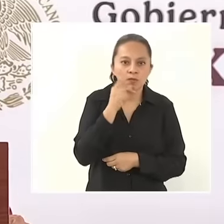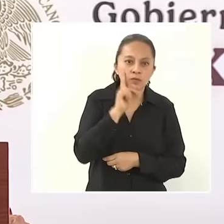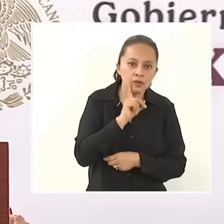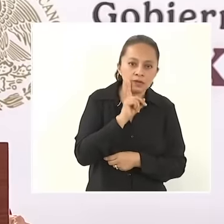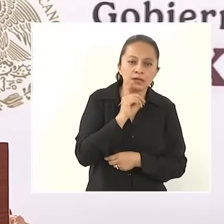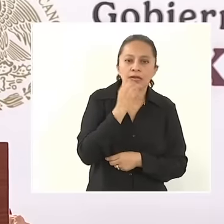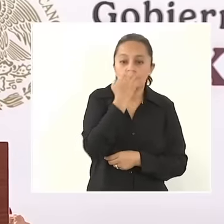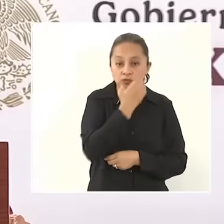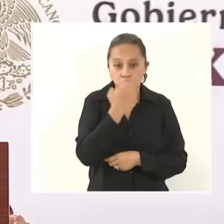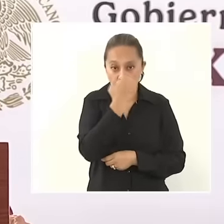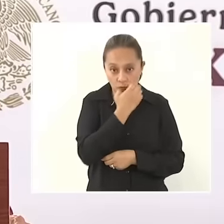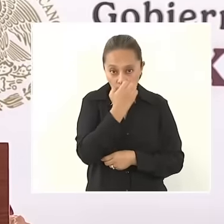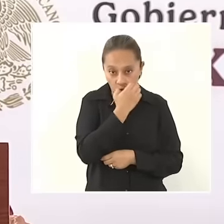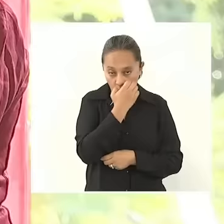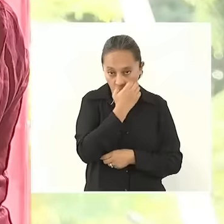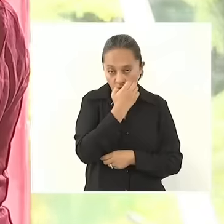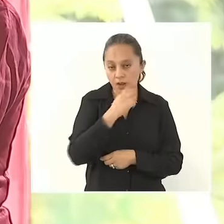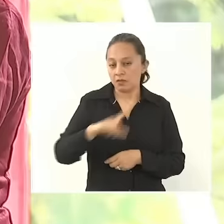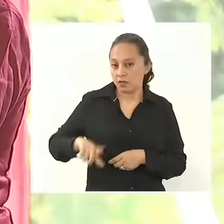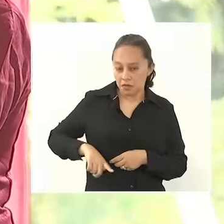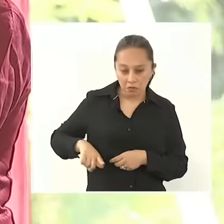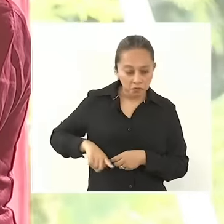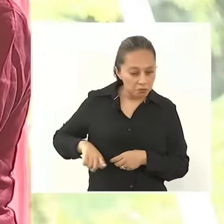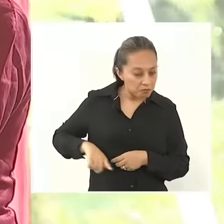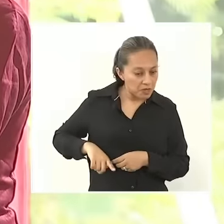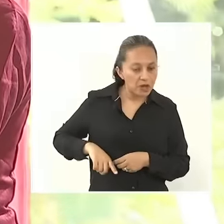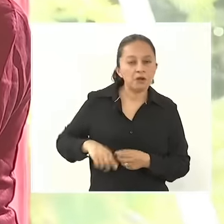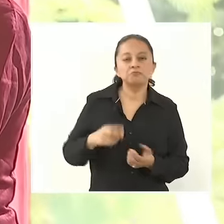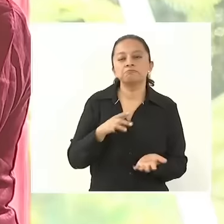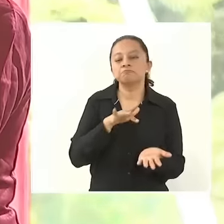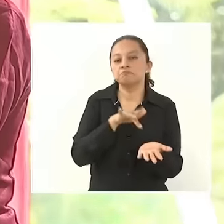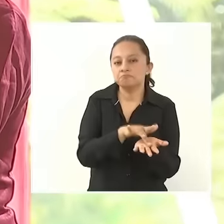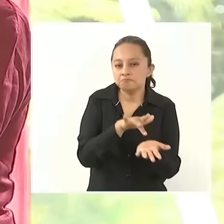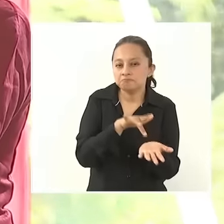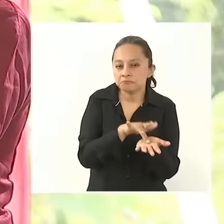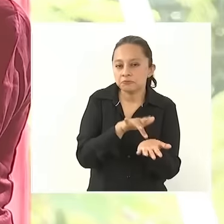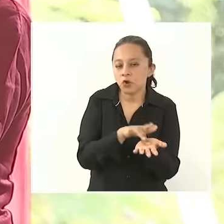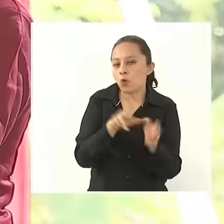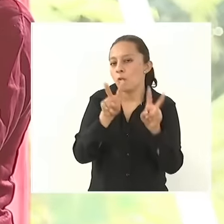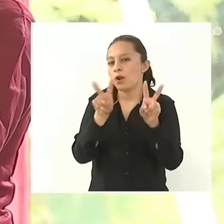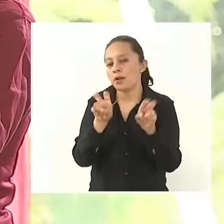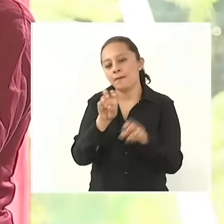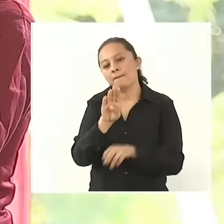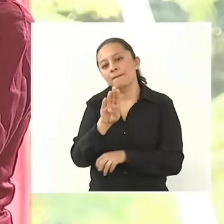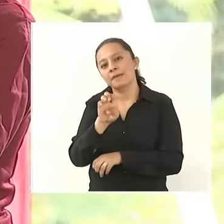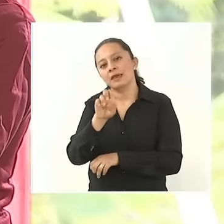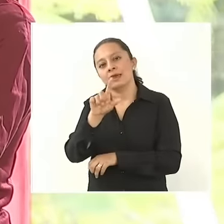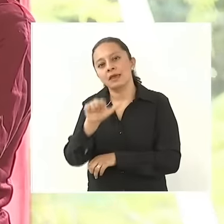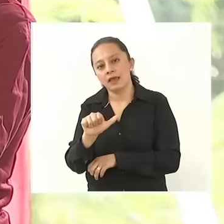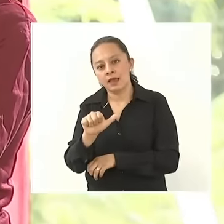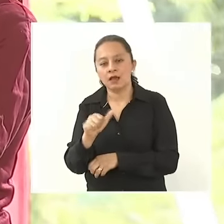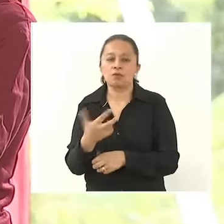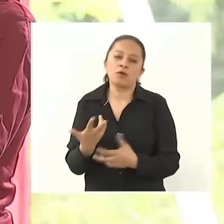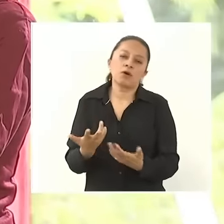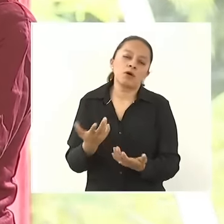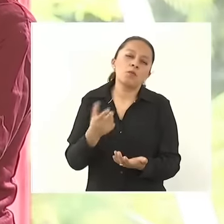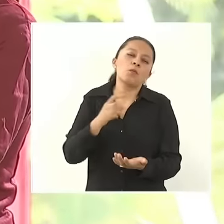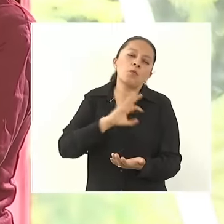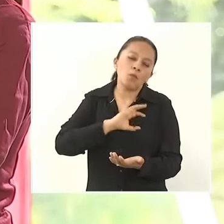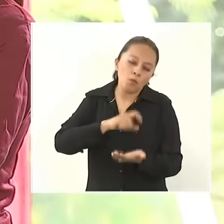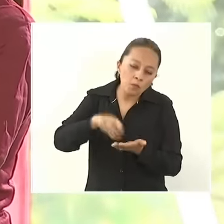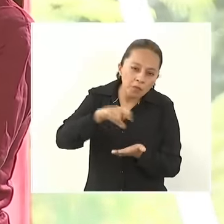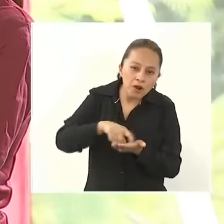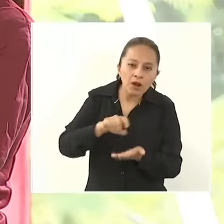escuela pública. Todas y todos van a tener una pequeña beca que les ayude a los uniformes, a